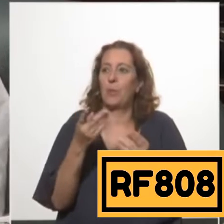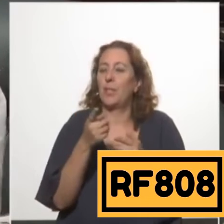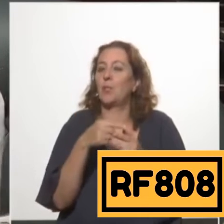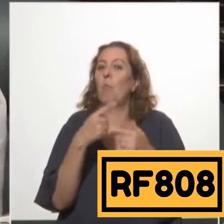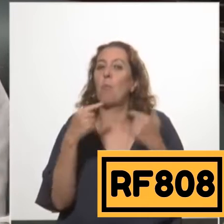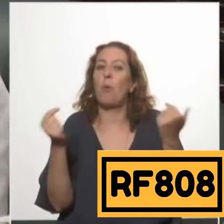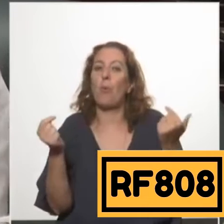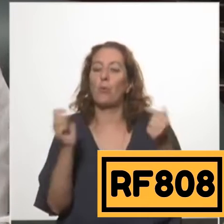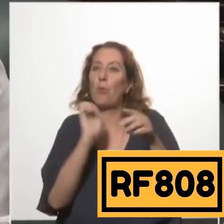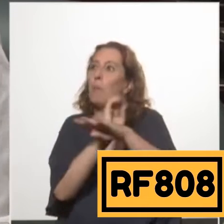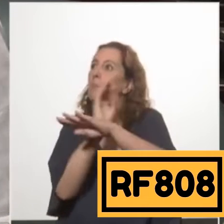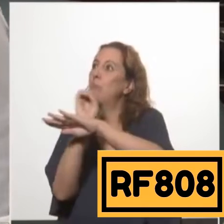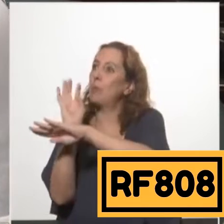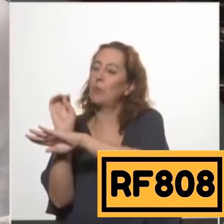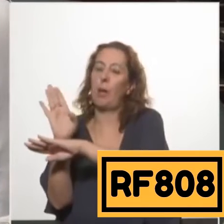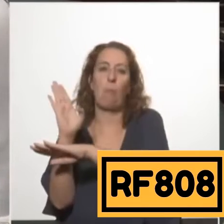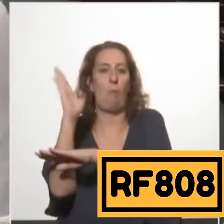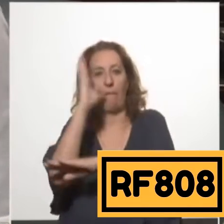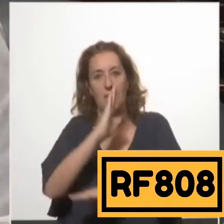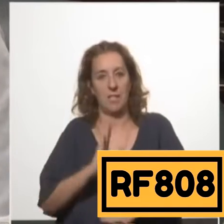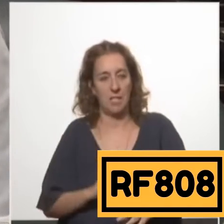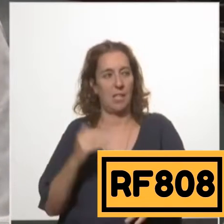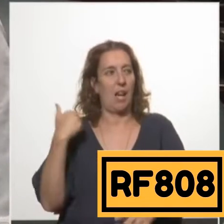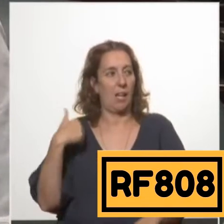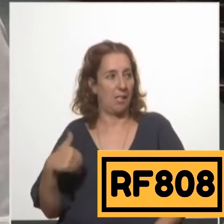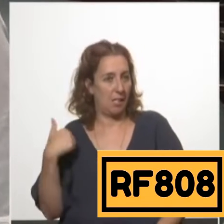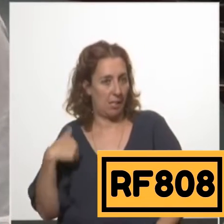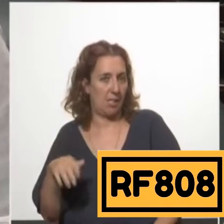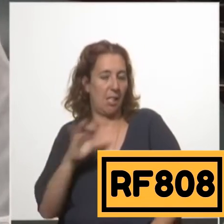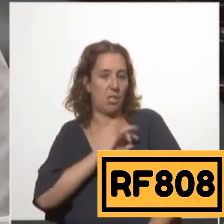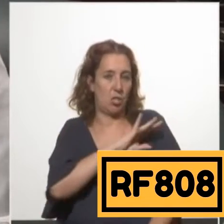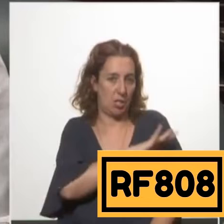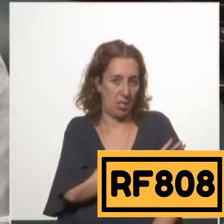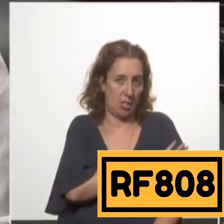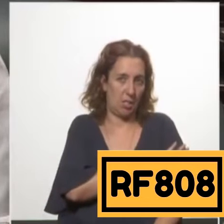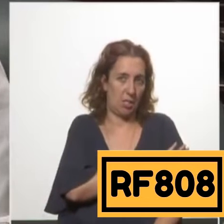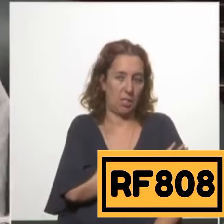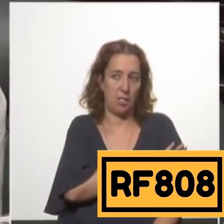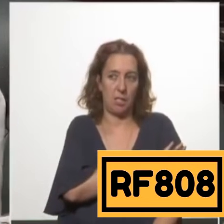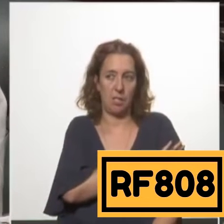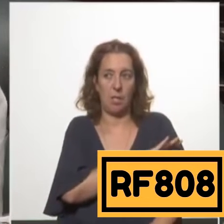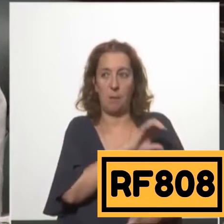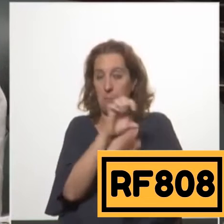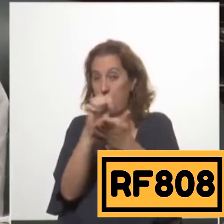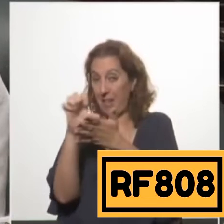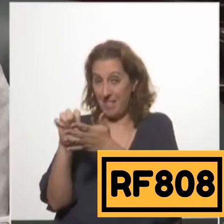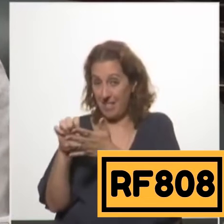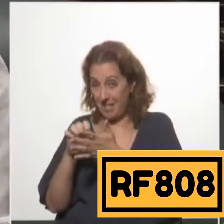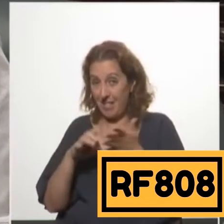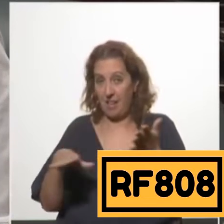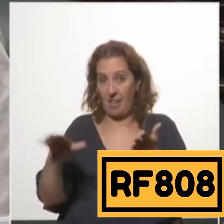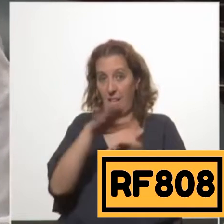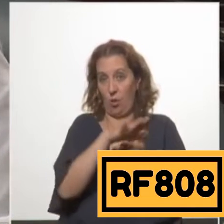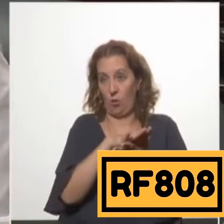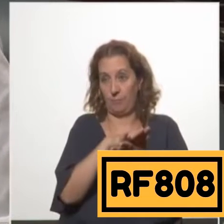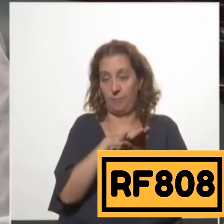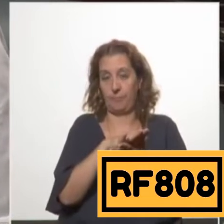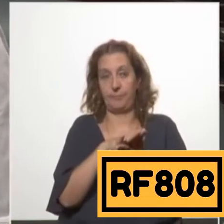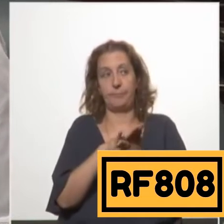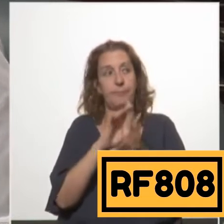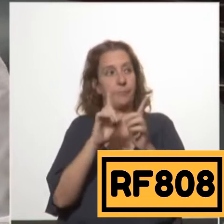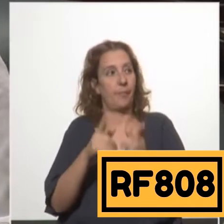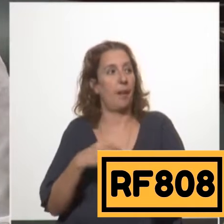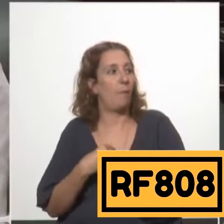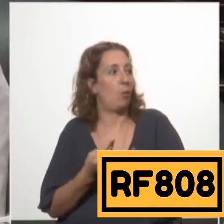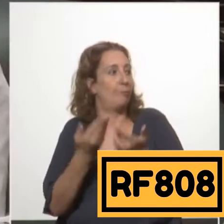los exportamos al Brasil, a la Argentina, a Chile, a los países de la región. Y también hay una